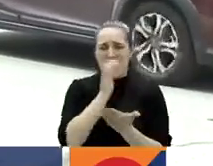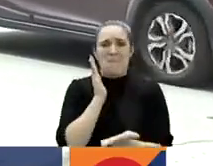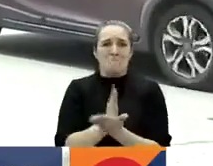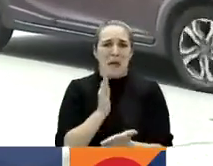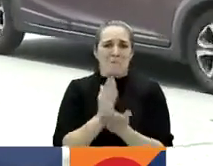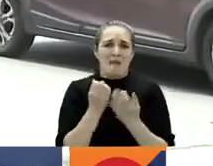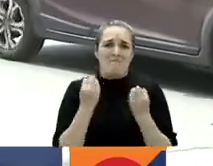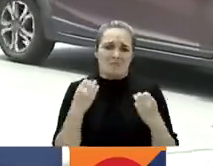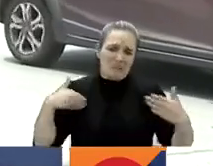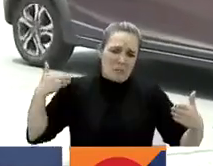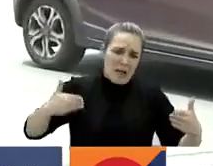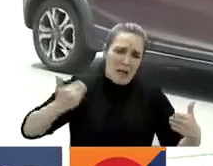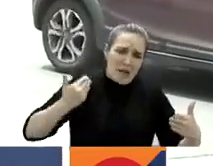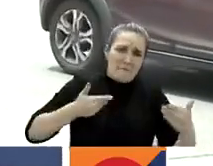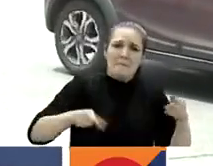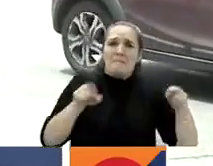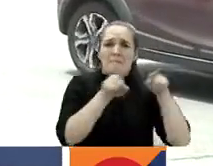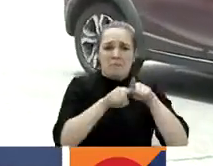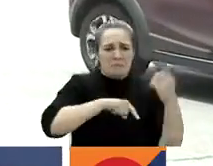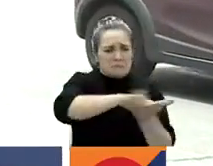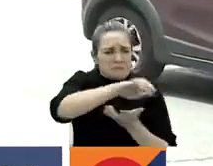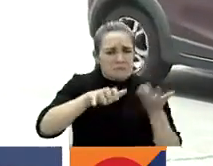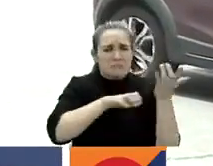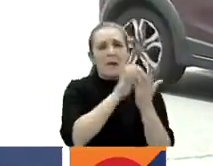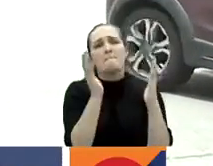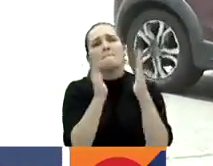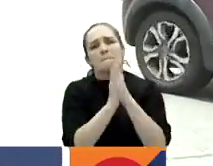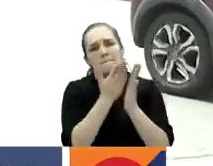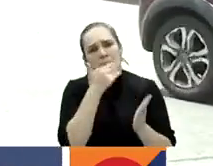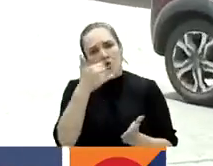a los estudiantes de este colegio, y han pedido acompañamiento de las